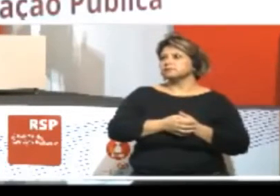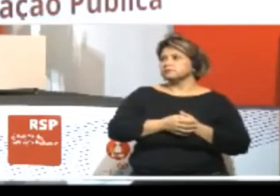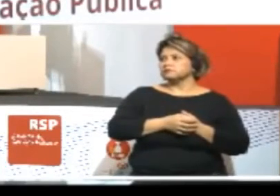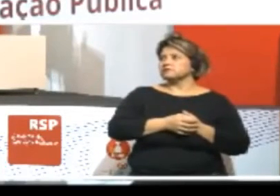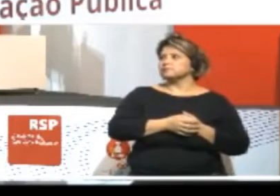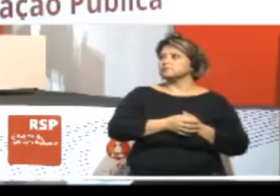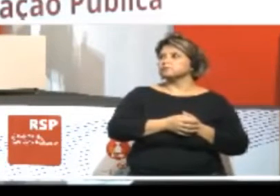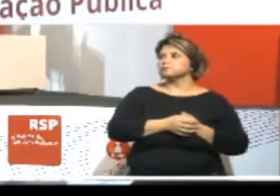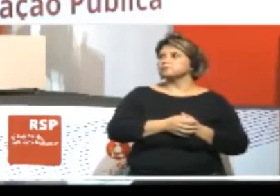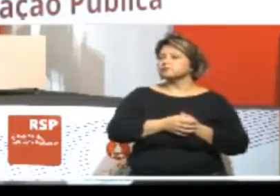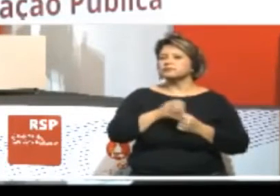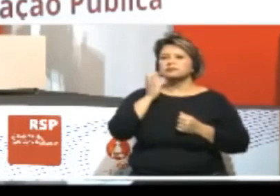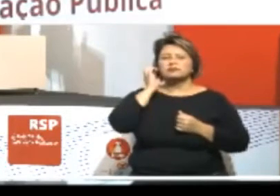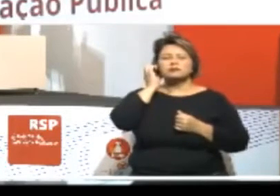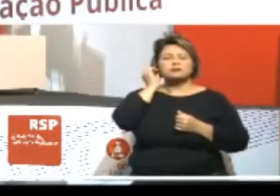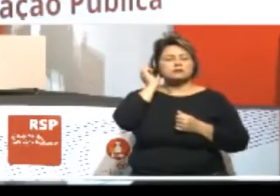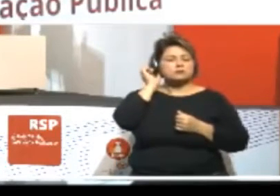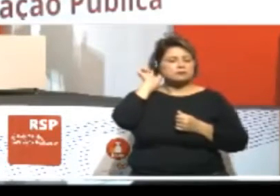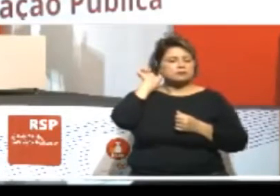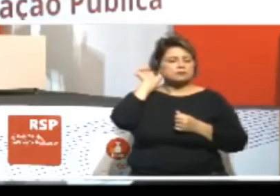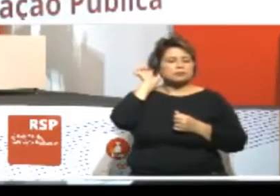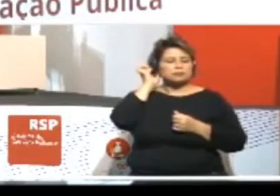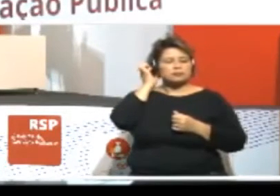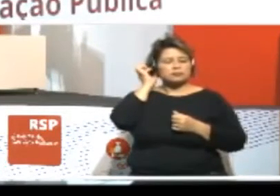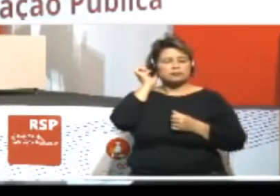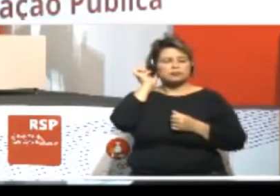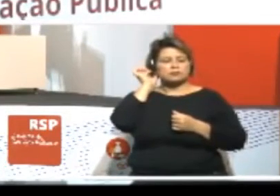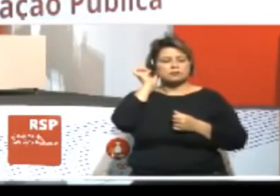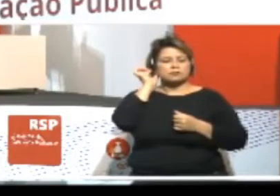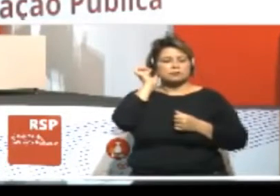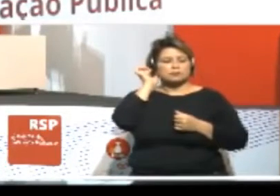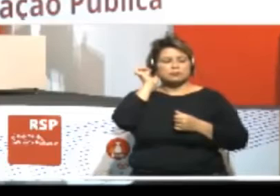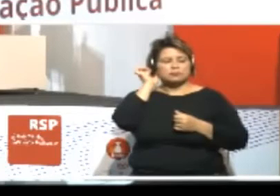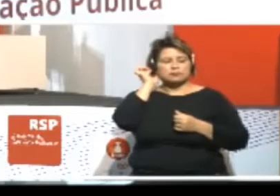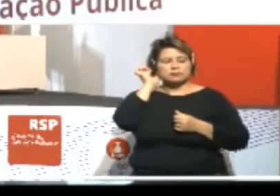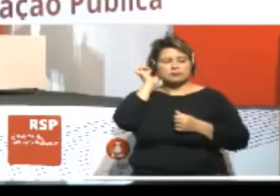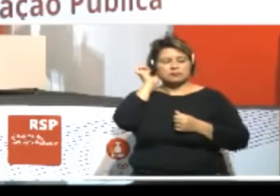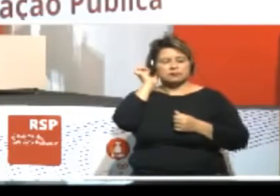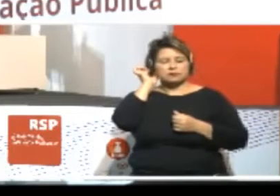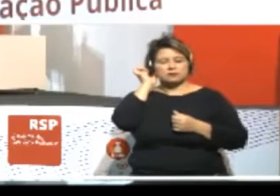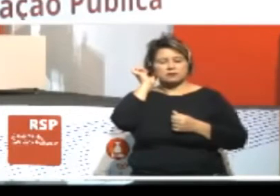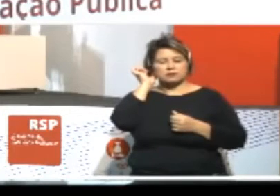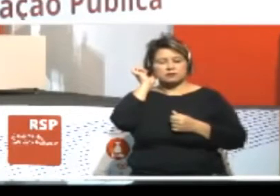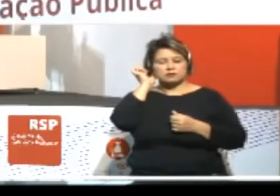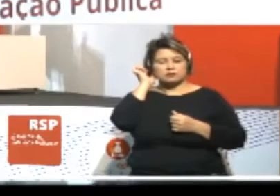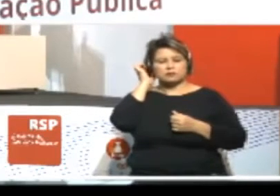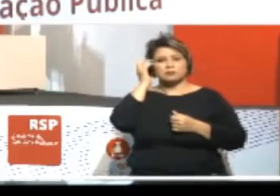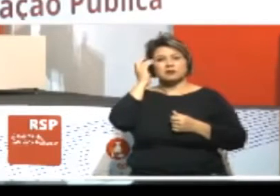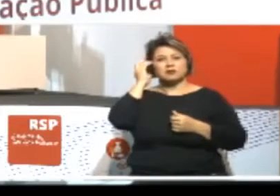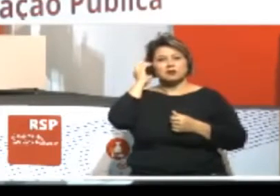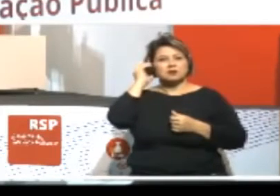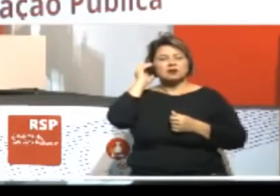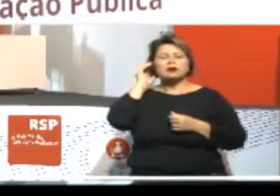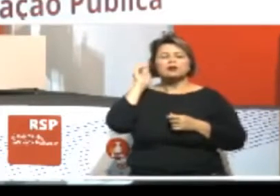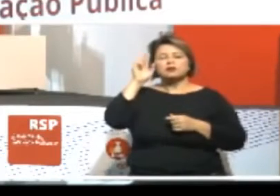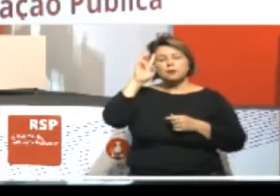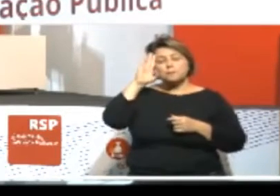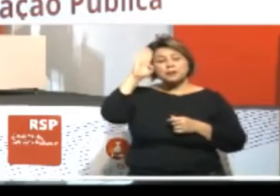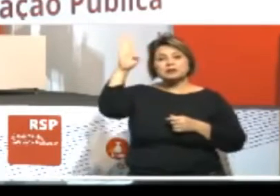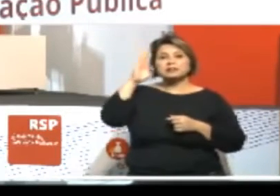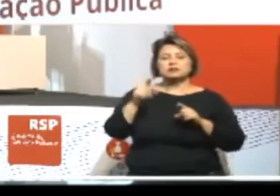Un dos aspectos centrais da governança é estabelecer as